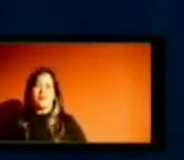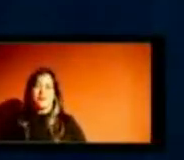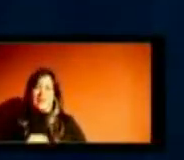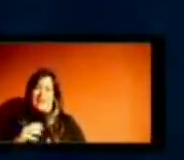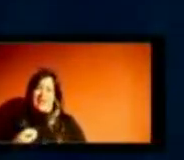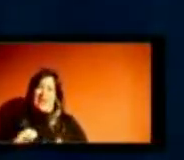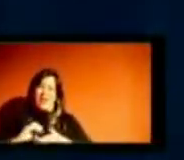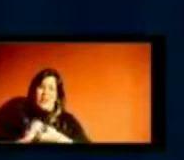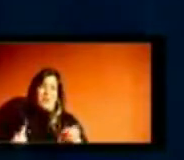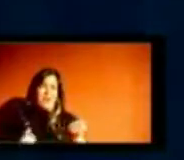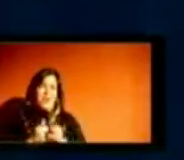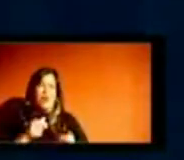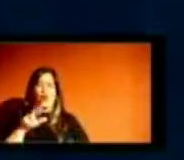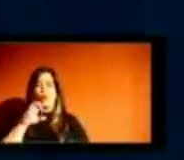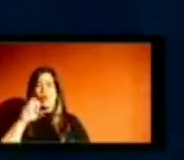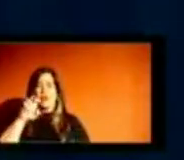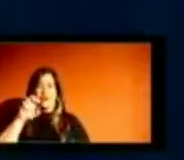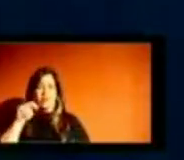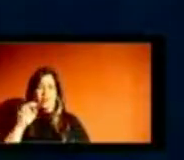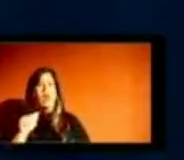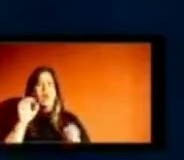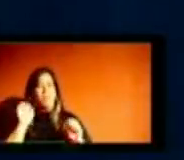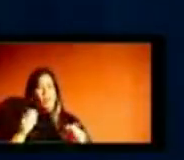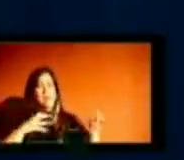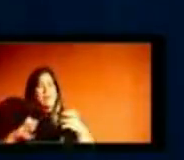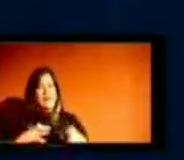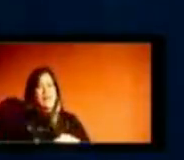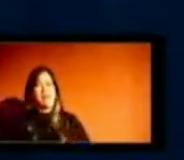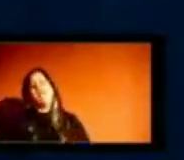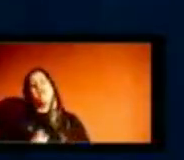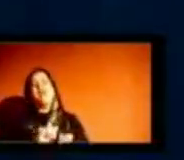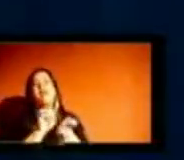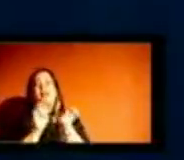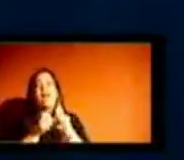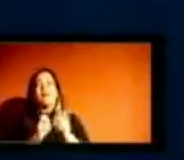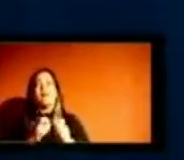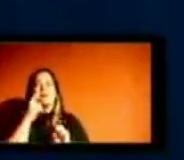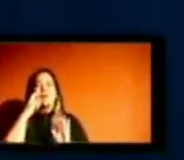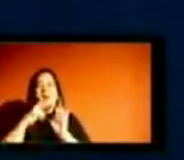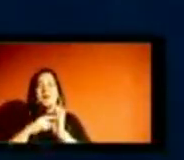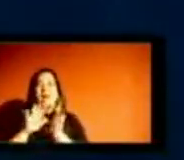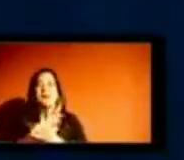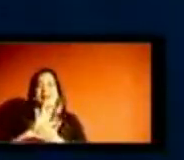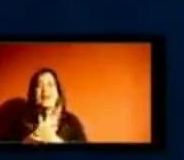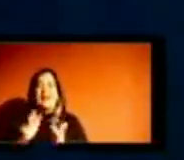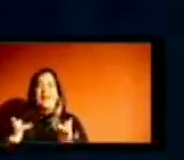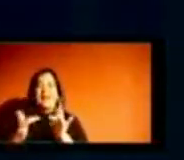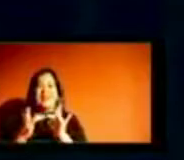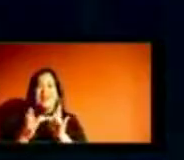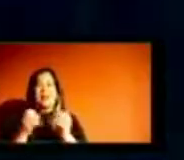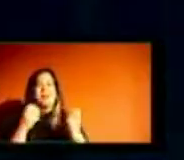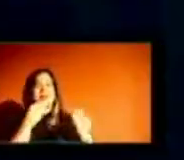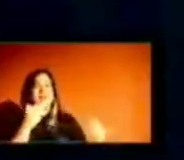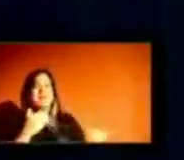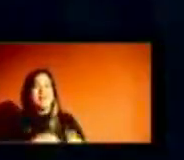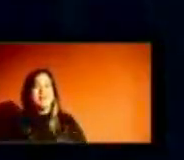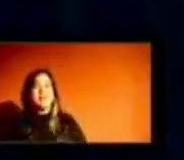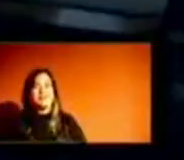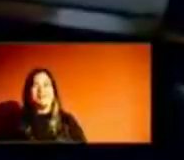nuestra colaboradora Johanna Roena para que le den un trasfondo un poco de los cambios que se ha visto en esta plataforma. Muchísimas gracias.